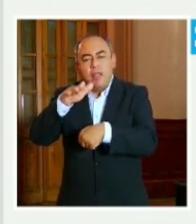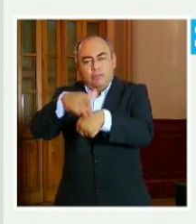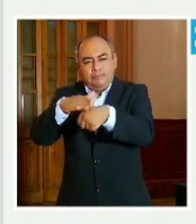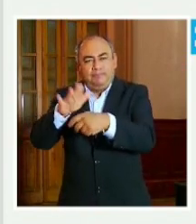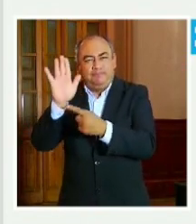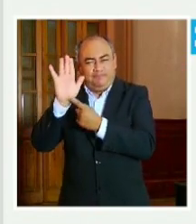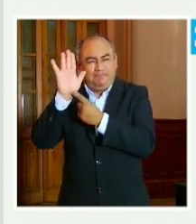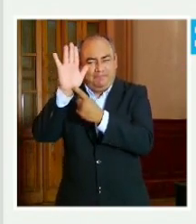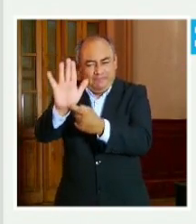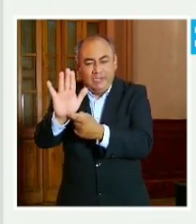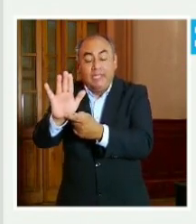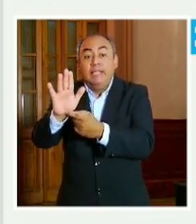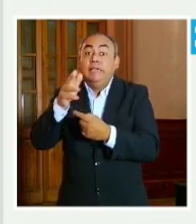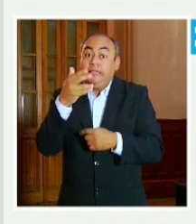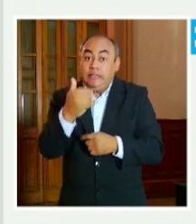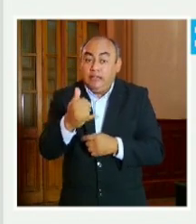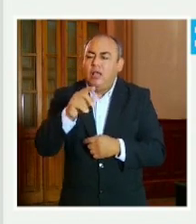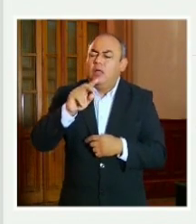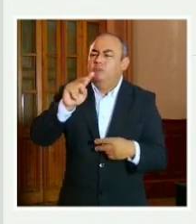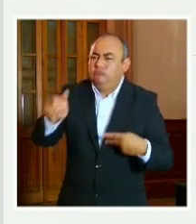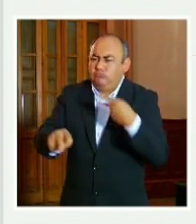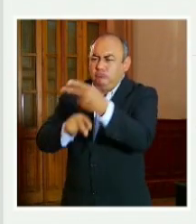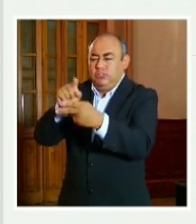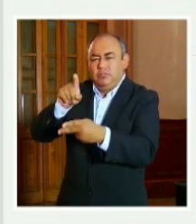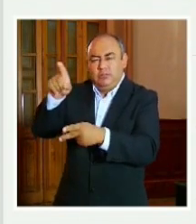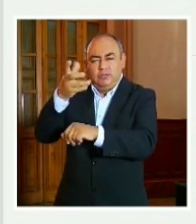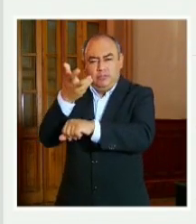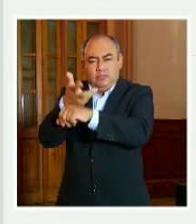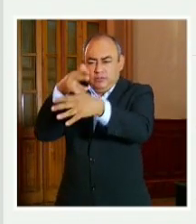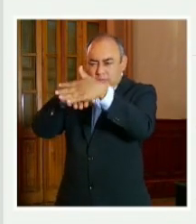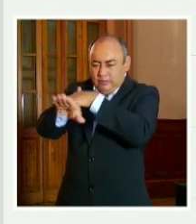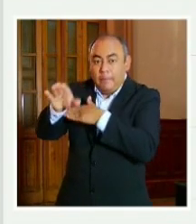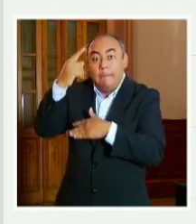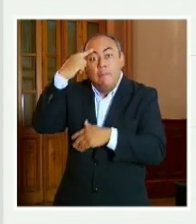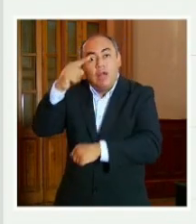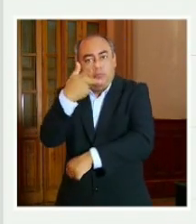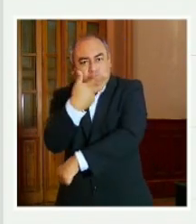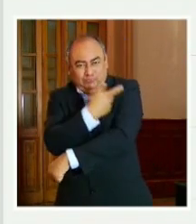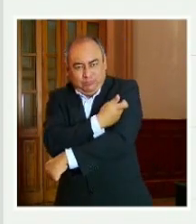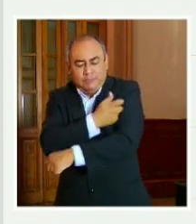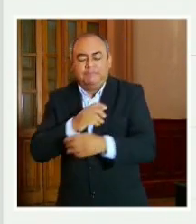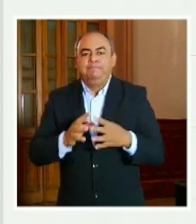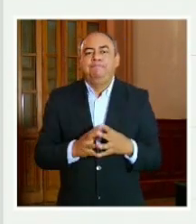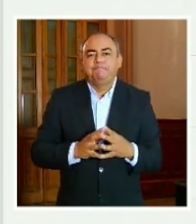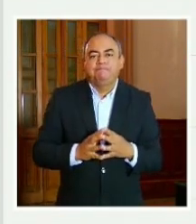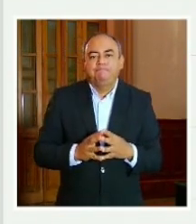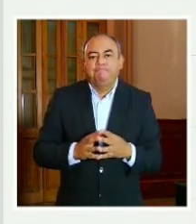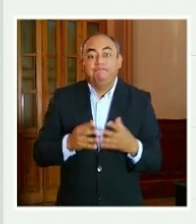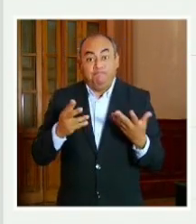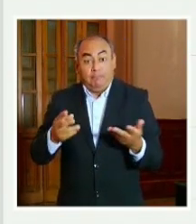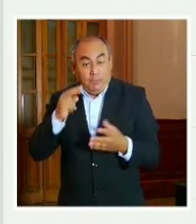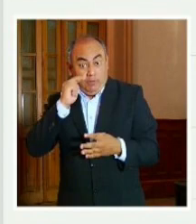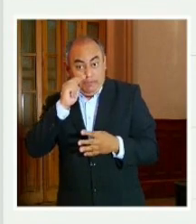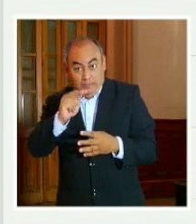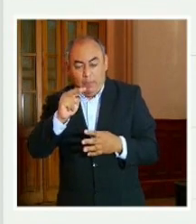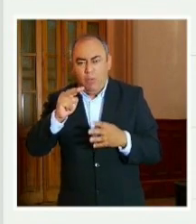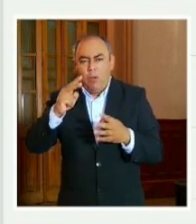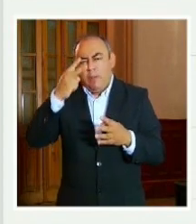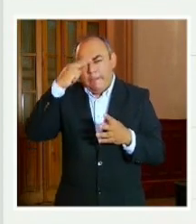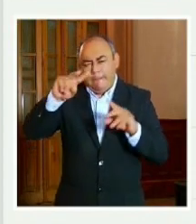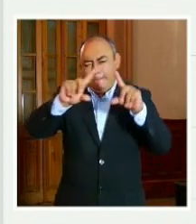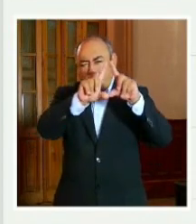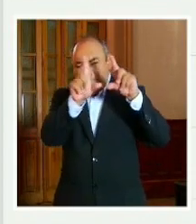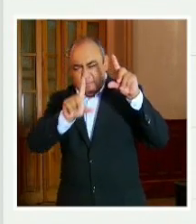nuestra estrategia de vacunación transfronteriza. Seguimos descendiendo a nivel nacional